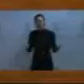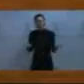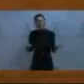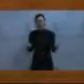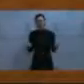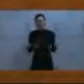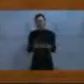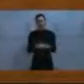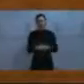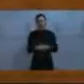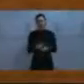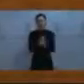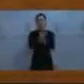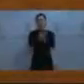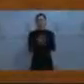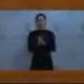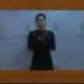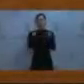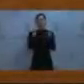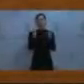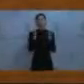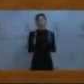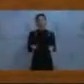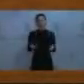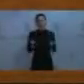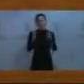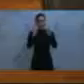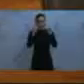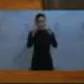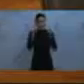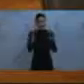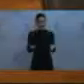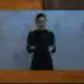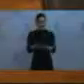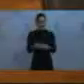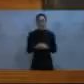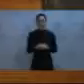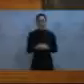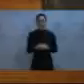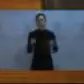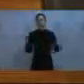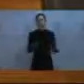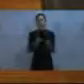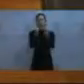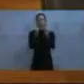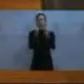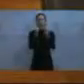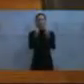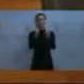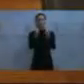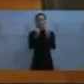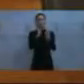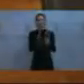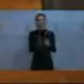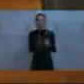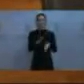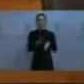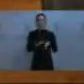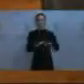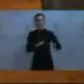suponer simplemente, entre comillas, o de simplemente, acciones determinantes